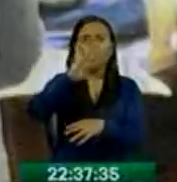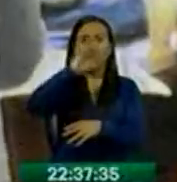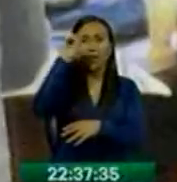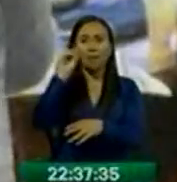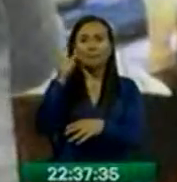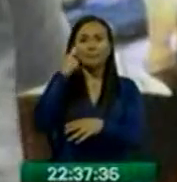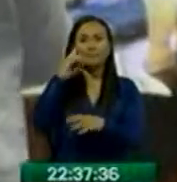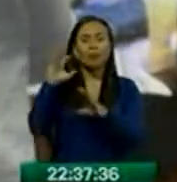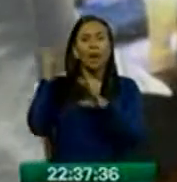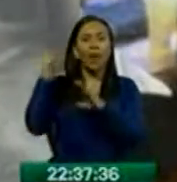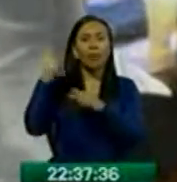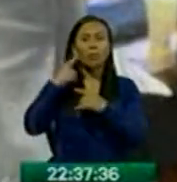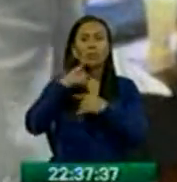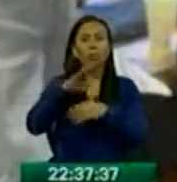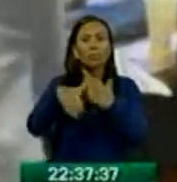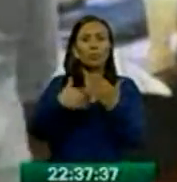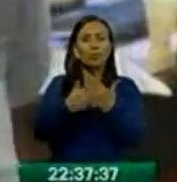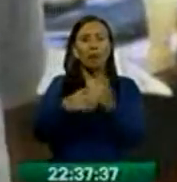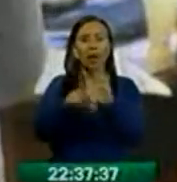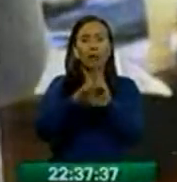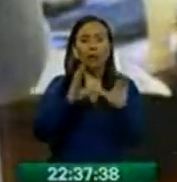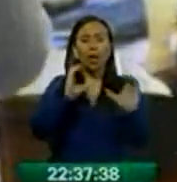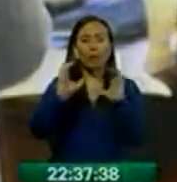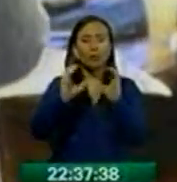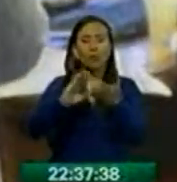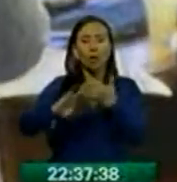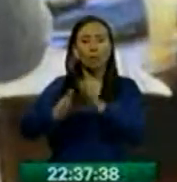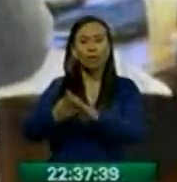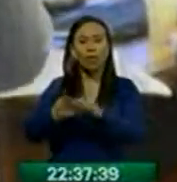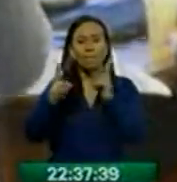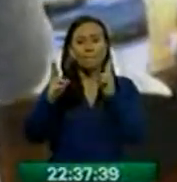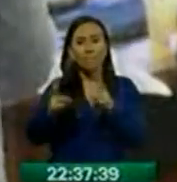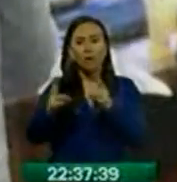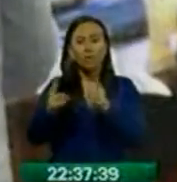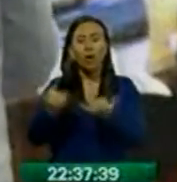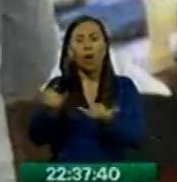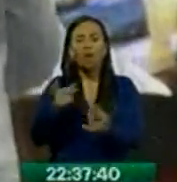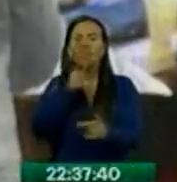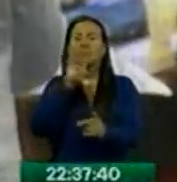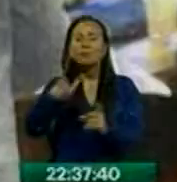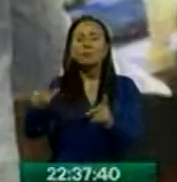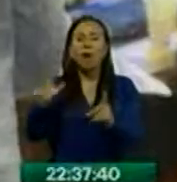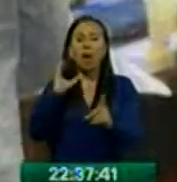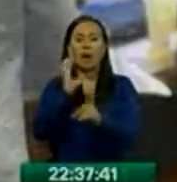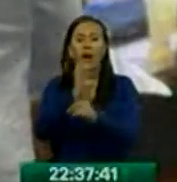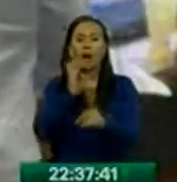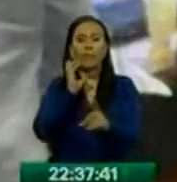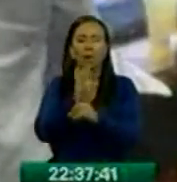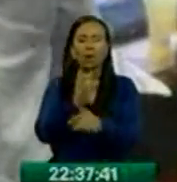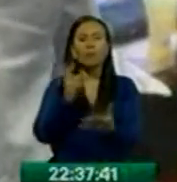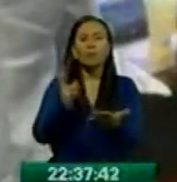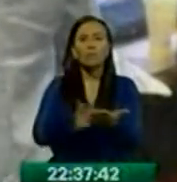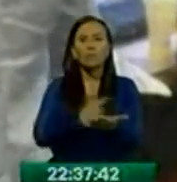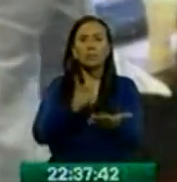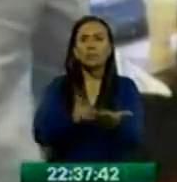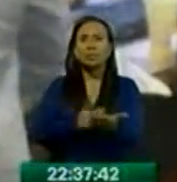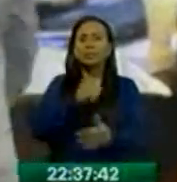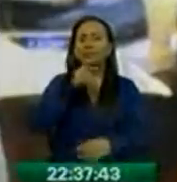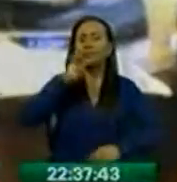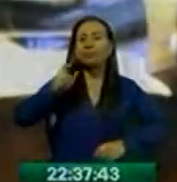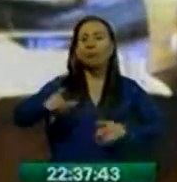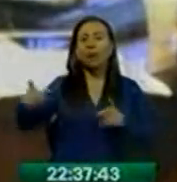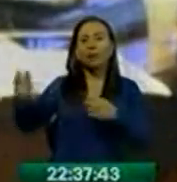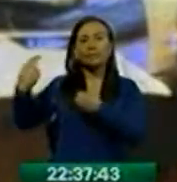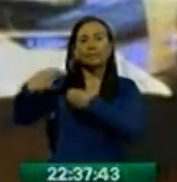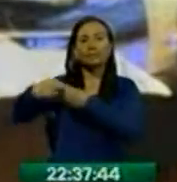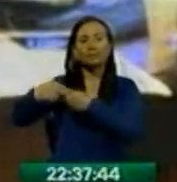espectro radioeléctrico para los medios de comunicación comunitario, mismos que han sido reclamados en diversas oportunidades por quienes forman